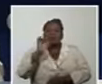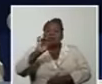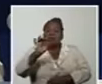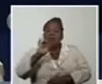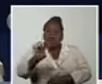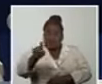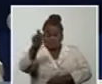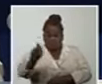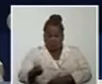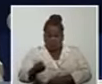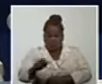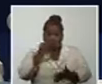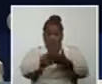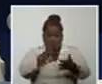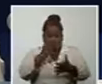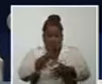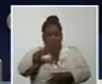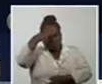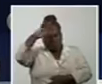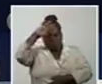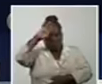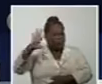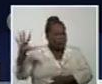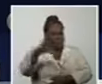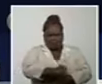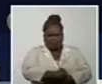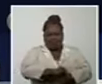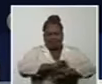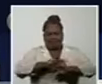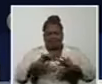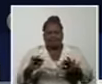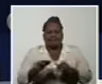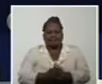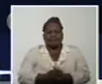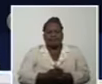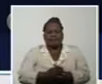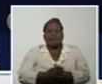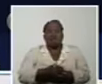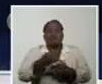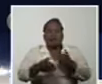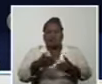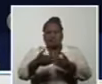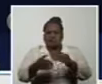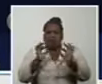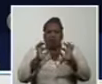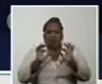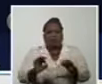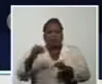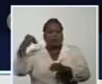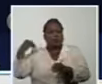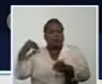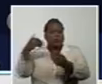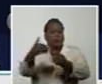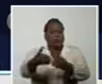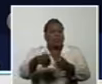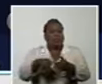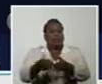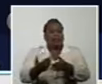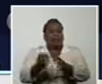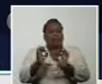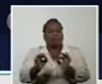casos confirmados son cubanos todos, situación que se viene comportando desde hace varios días.